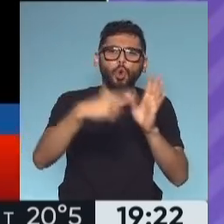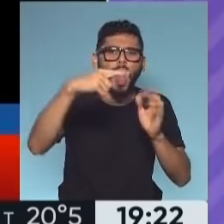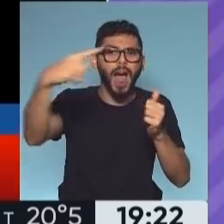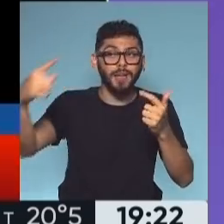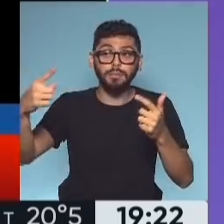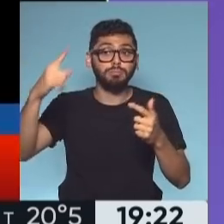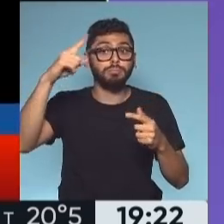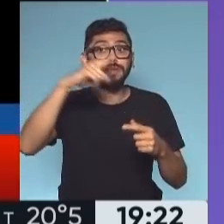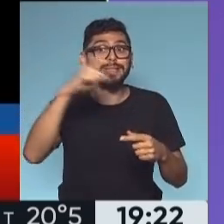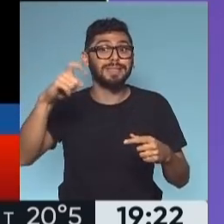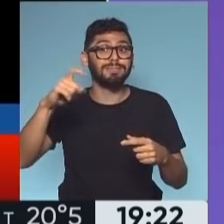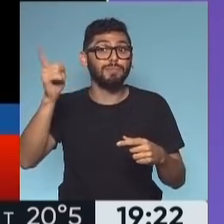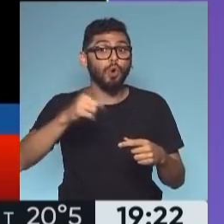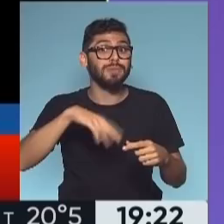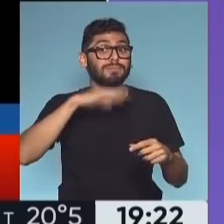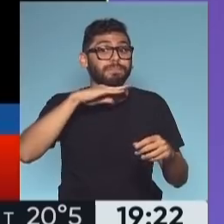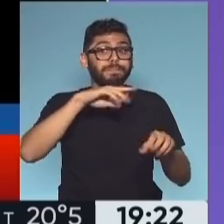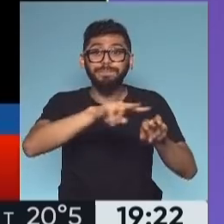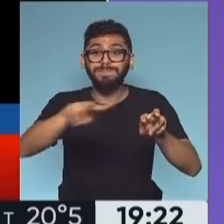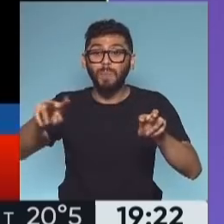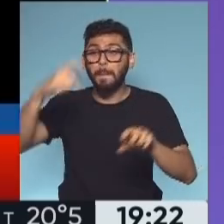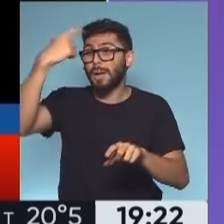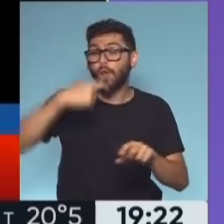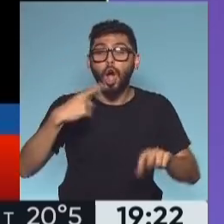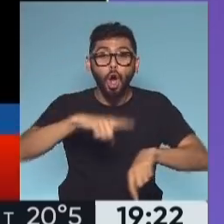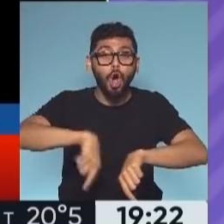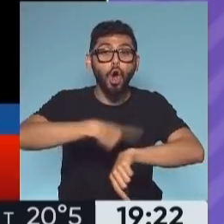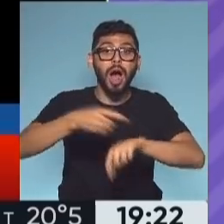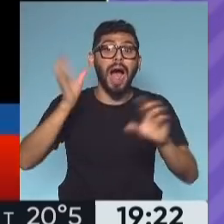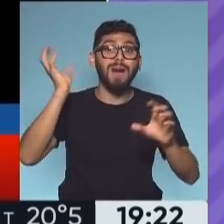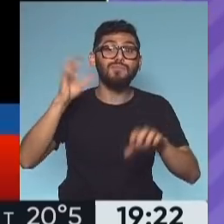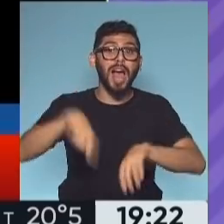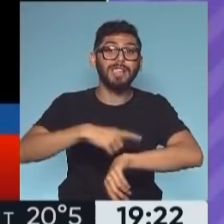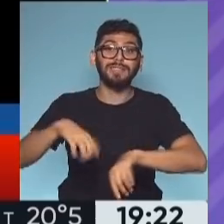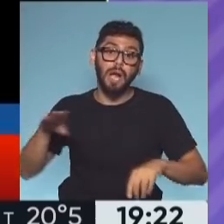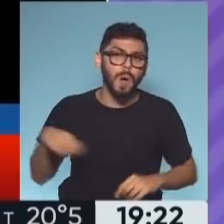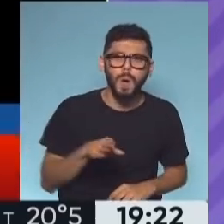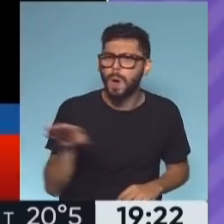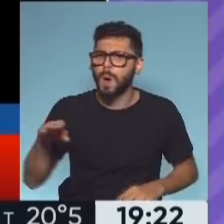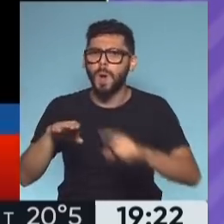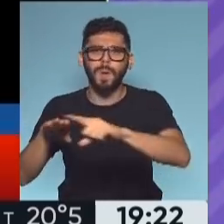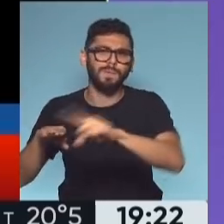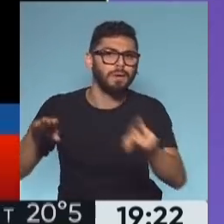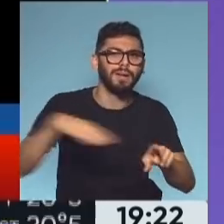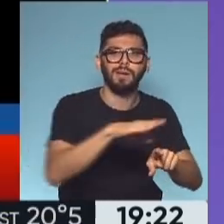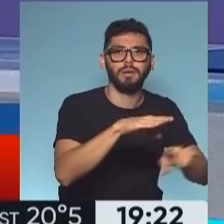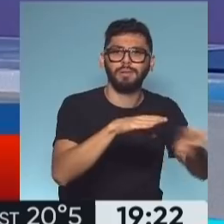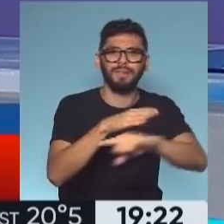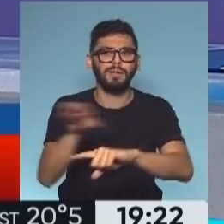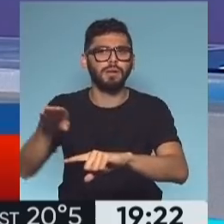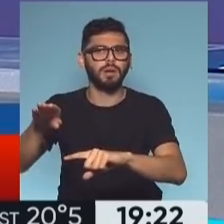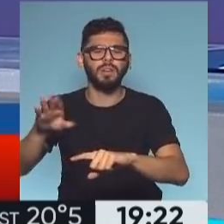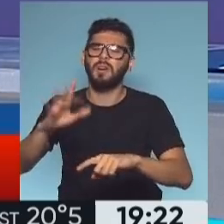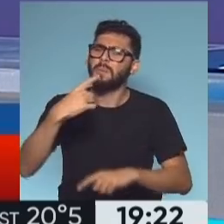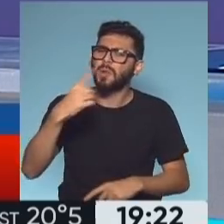del 100%, que hay pacientes que están dando vueltas horas en una ambulancia. Doctor, pero entonces, las autoridades dicen que tienen resto. ¿Cómo se